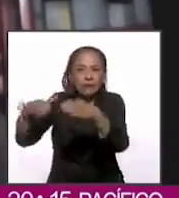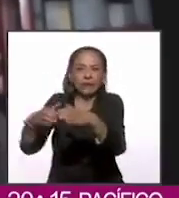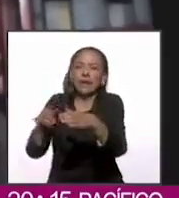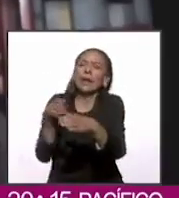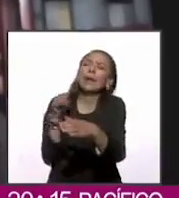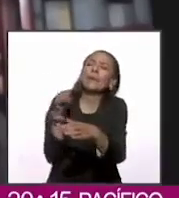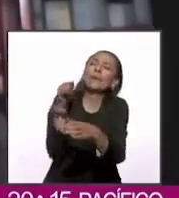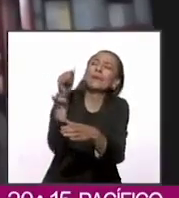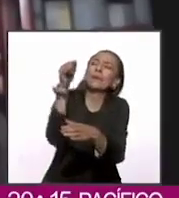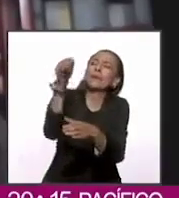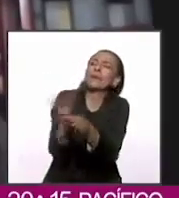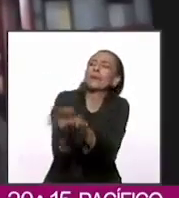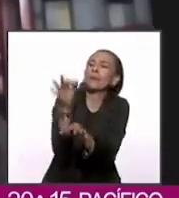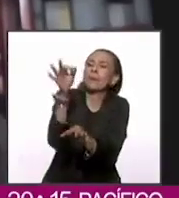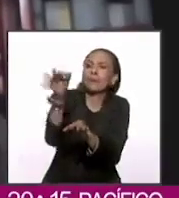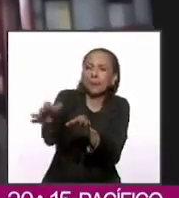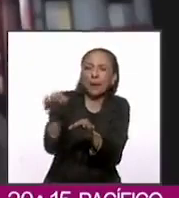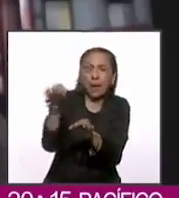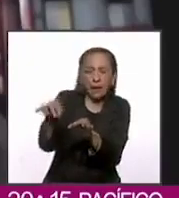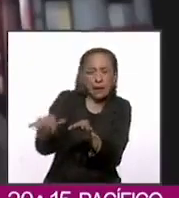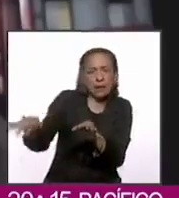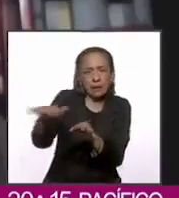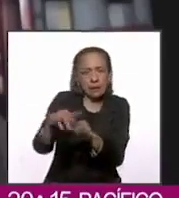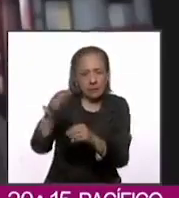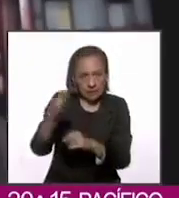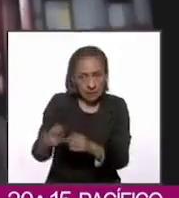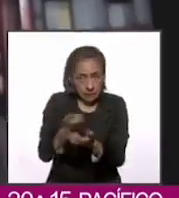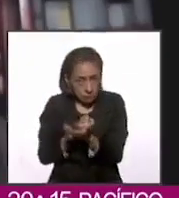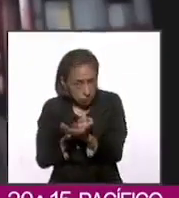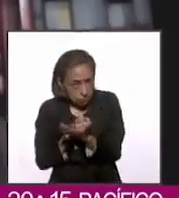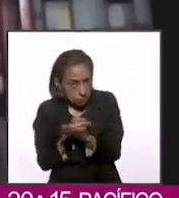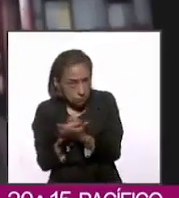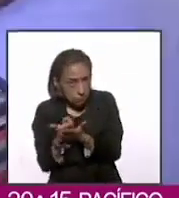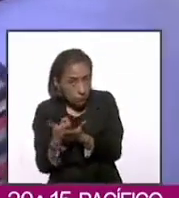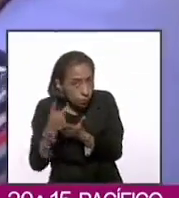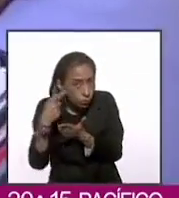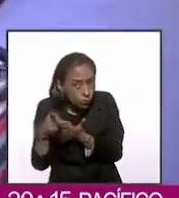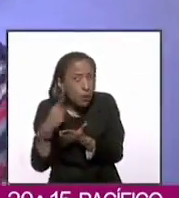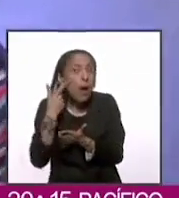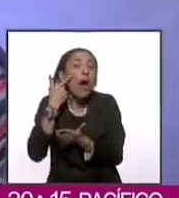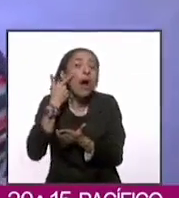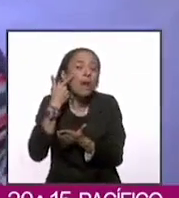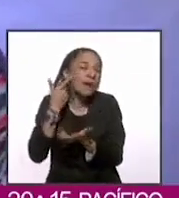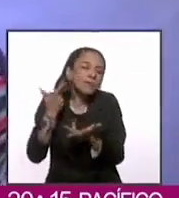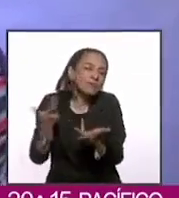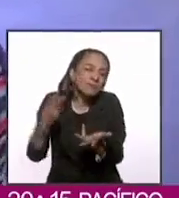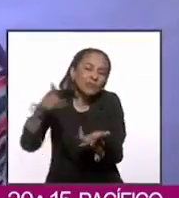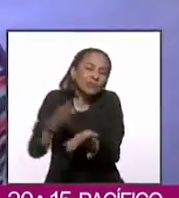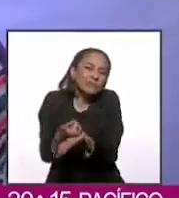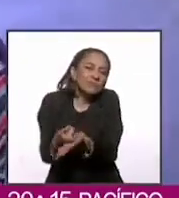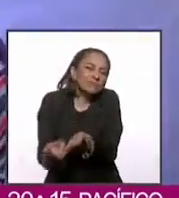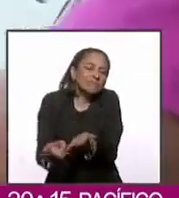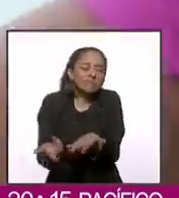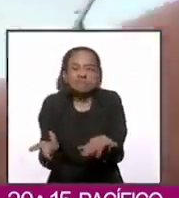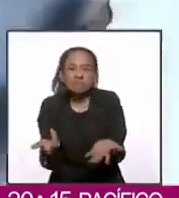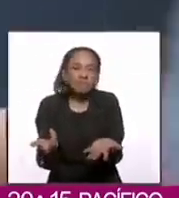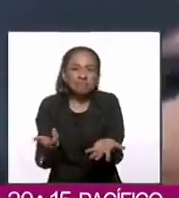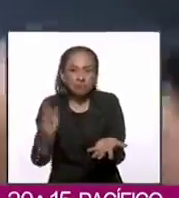alejado. No es tanto en sí el efecto del salario mínimo en sí, porque tienden a trabajar o bueno, a